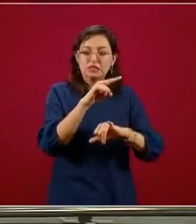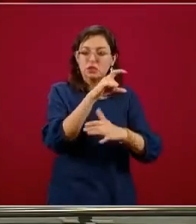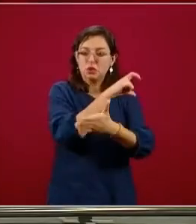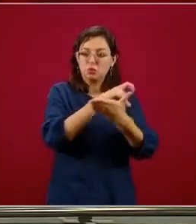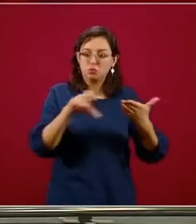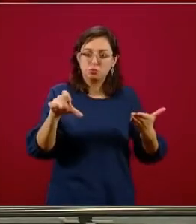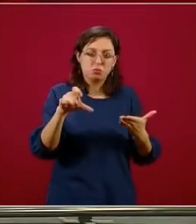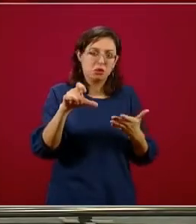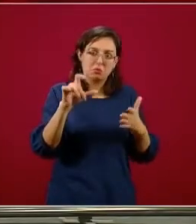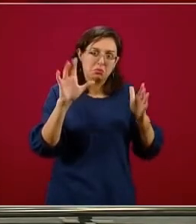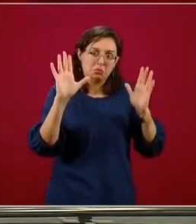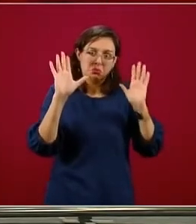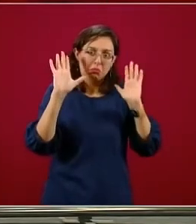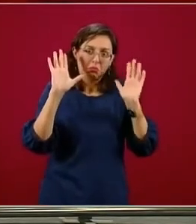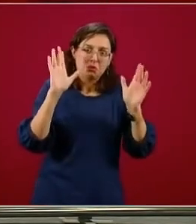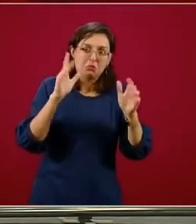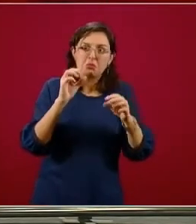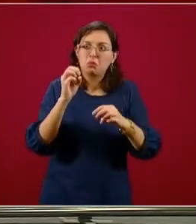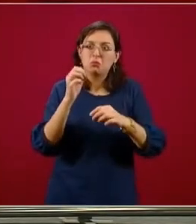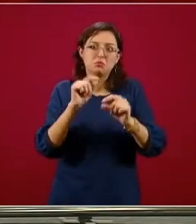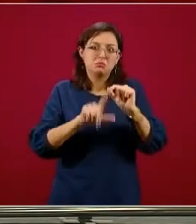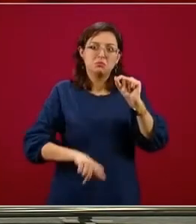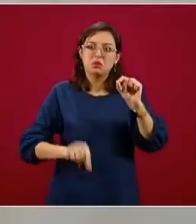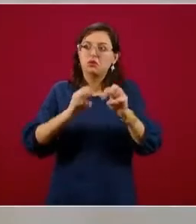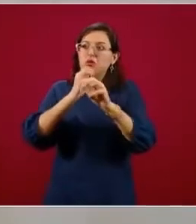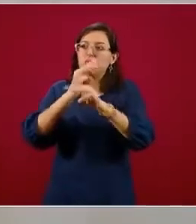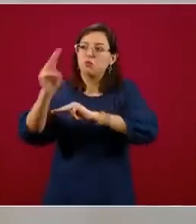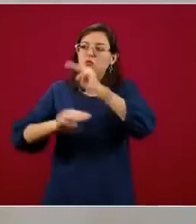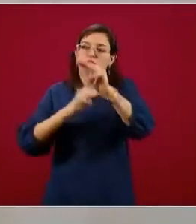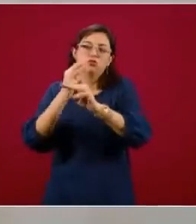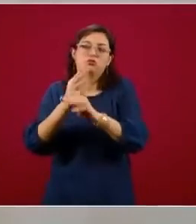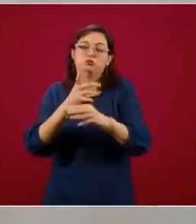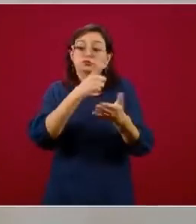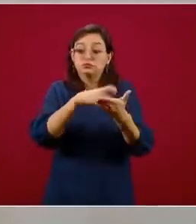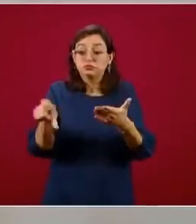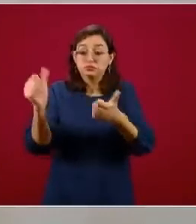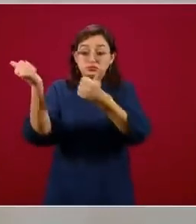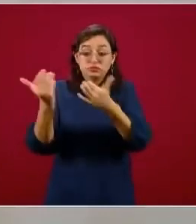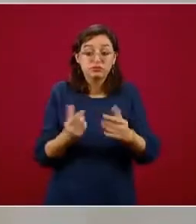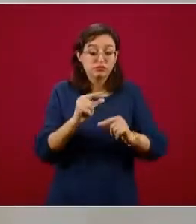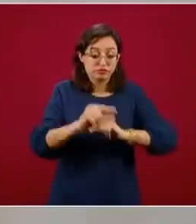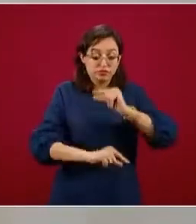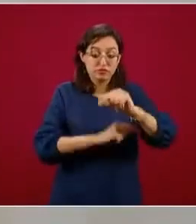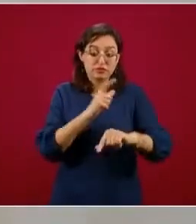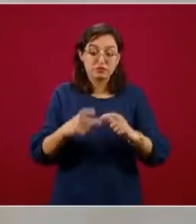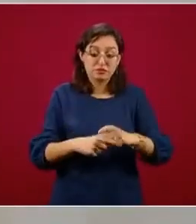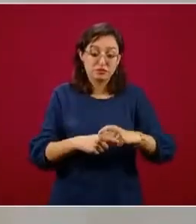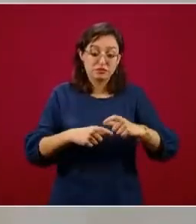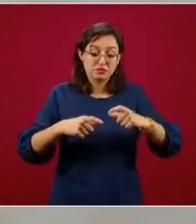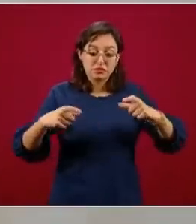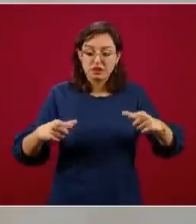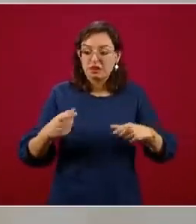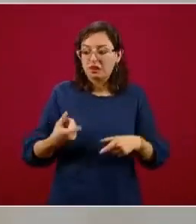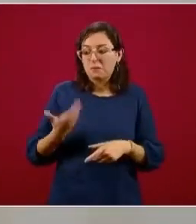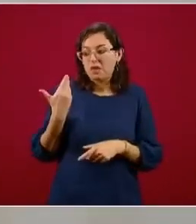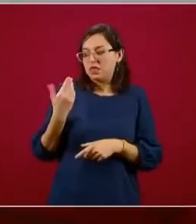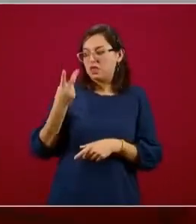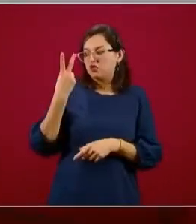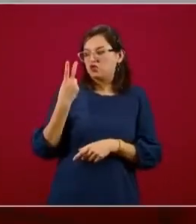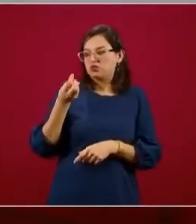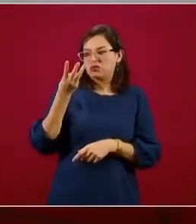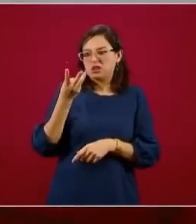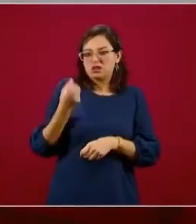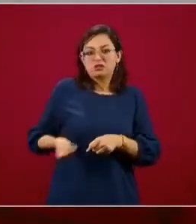adquirir directamente en el mercado nacional o internacional. Estos kits fueron aumentando prácticamente en las últimas 2-3 semanas, ahora